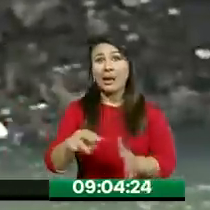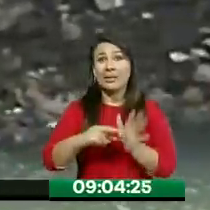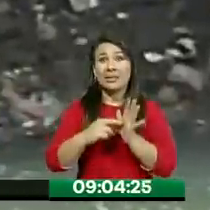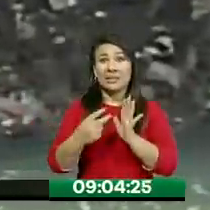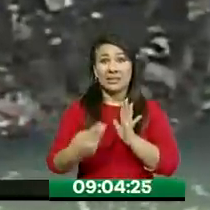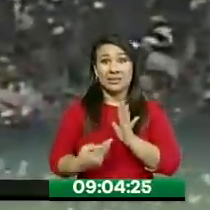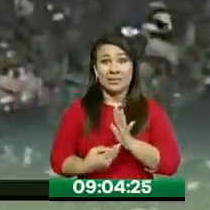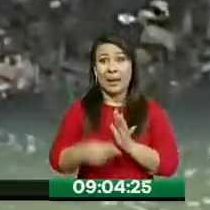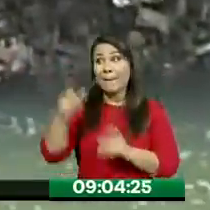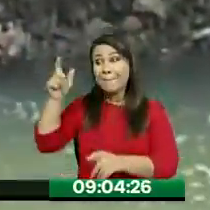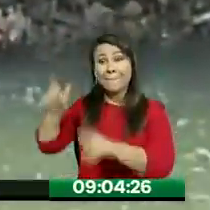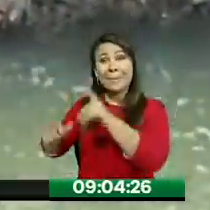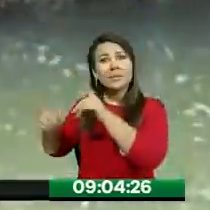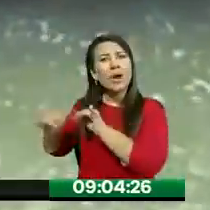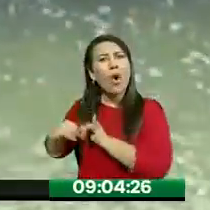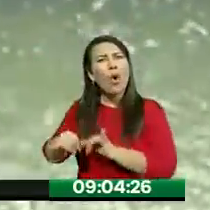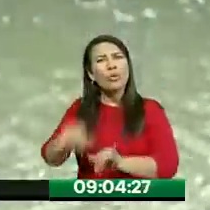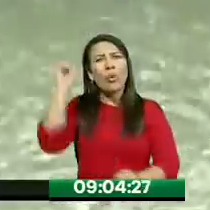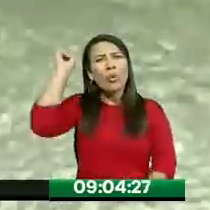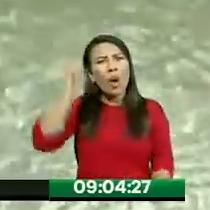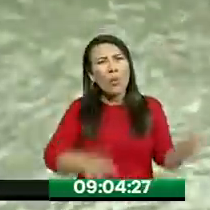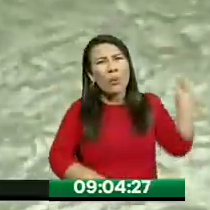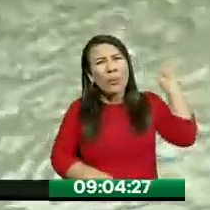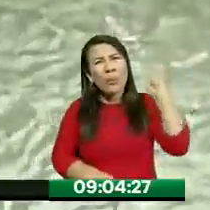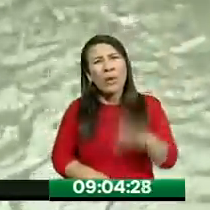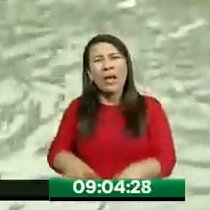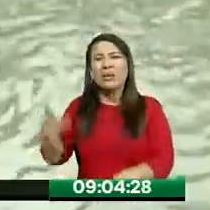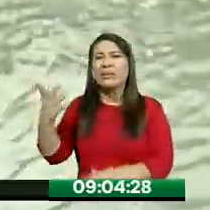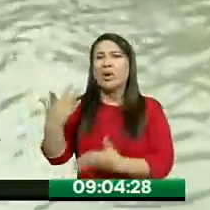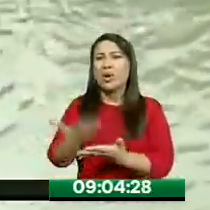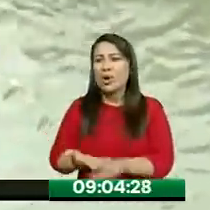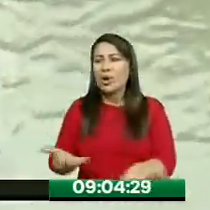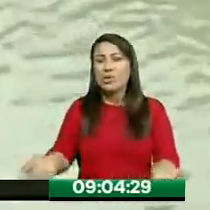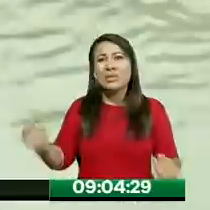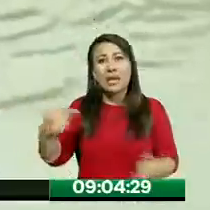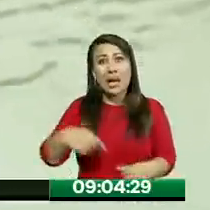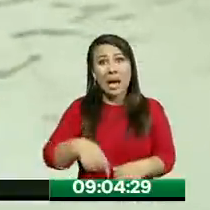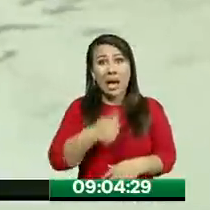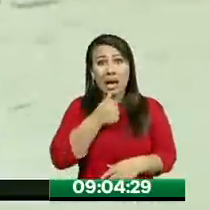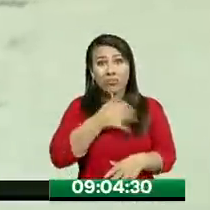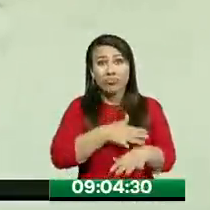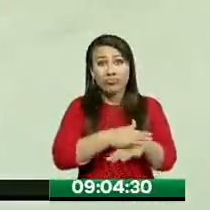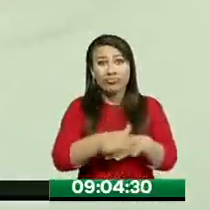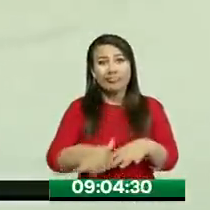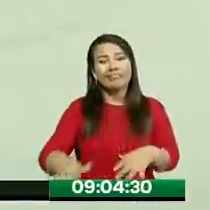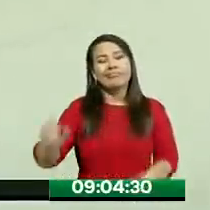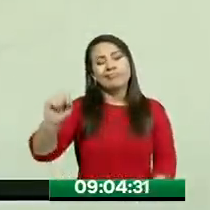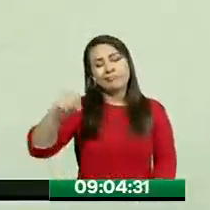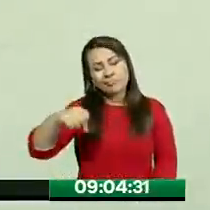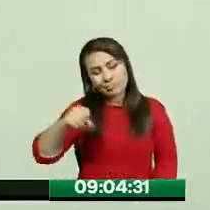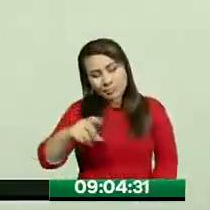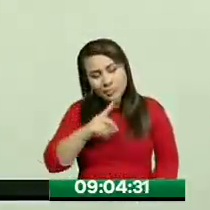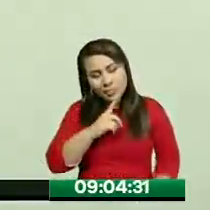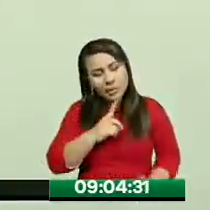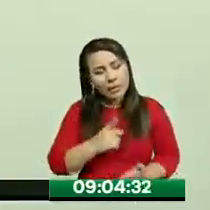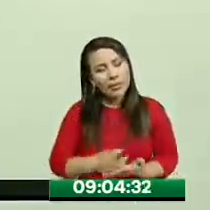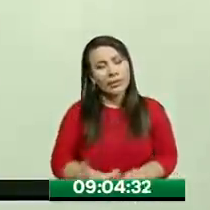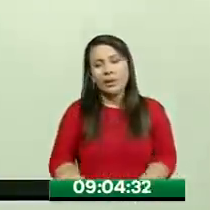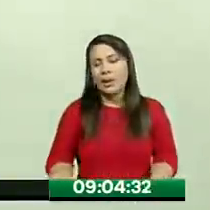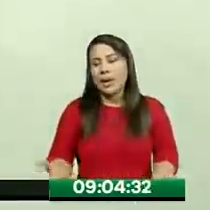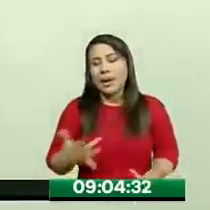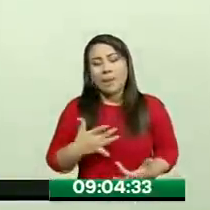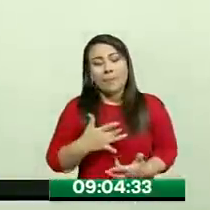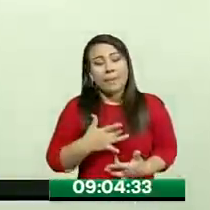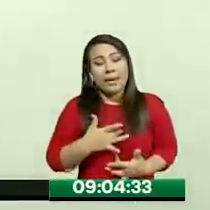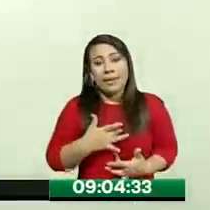realizaron este operativo se ejecutó en coordinación con Fiscalía y Unidades Tácticas de Criminalística de la